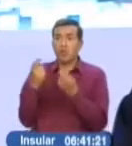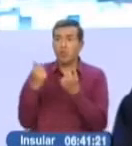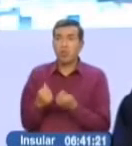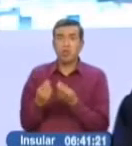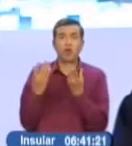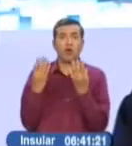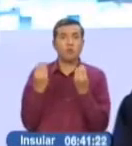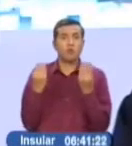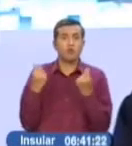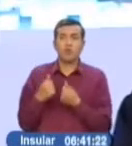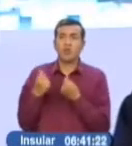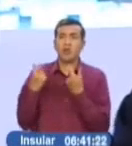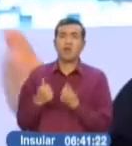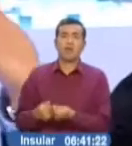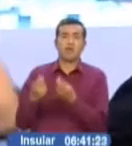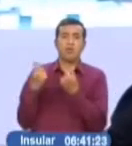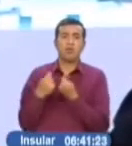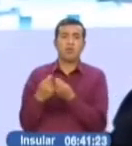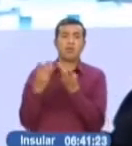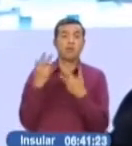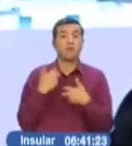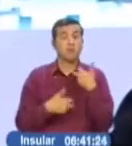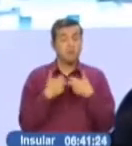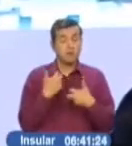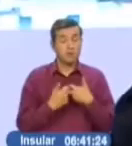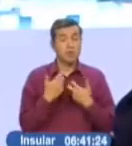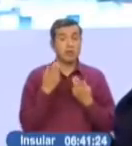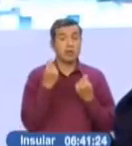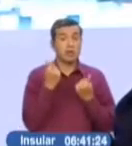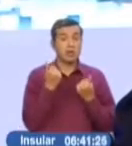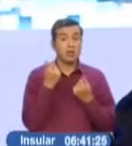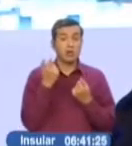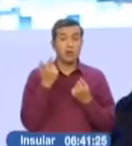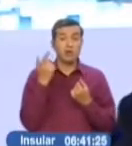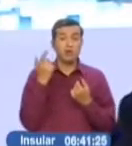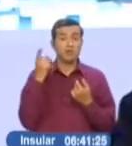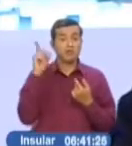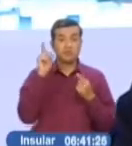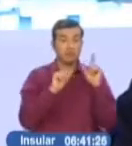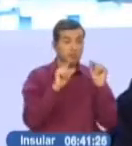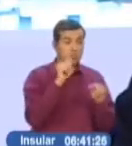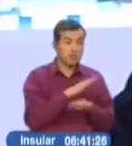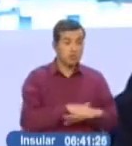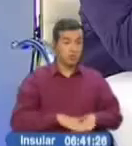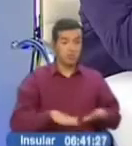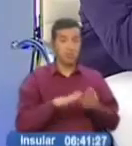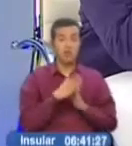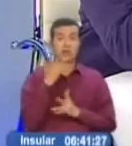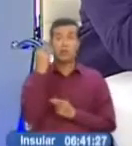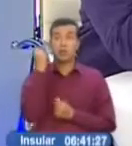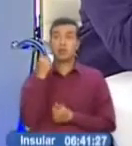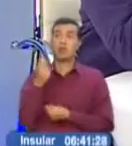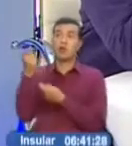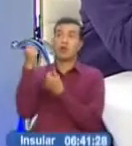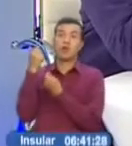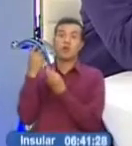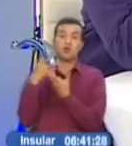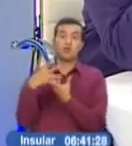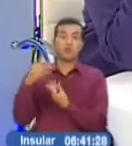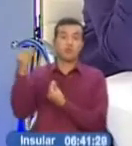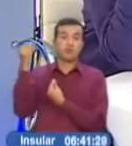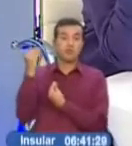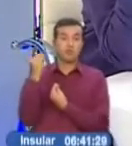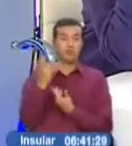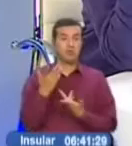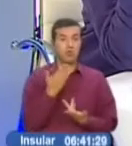está sucediendo ese fenómeno, es decir, tenemos un problema de caída de precios agudizado por un drenaje de divisas internacionales. Menos ingresos